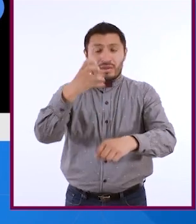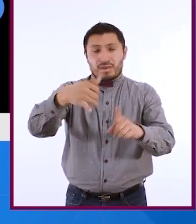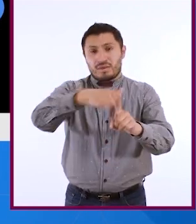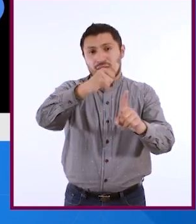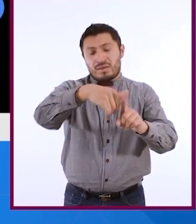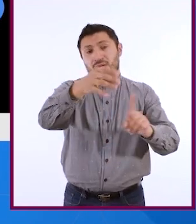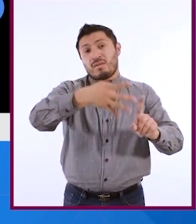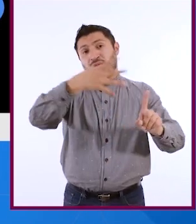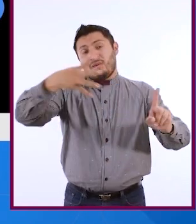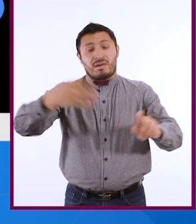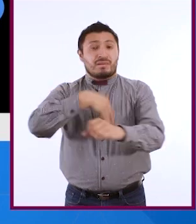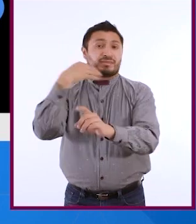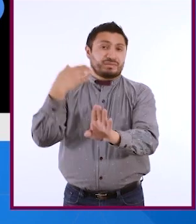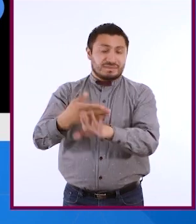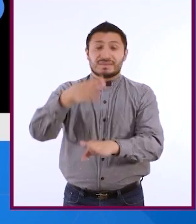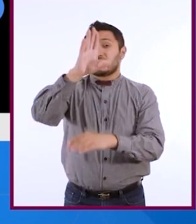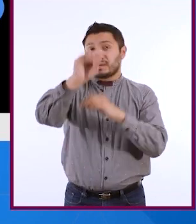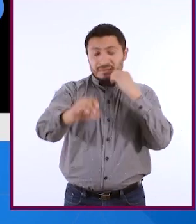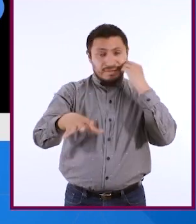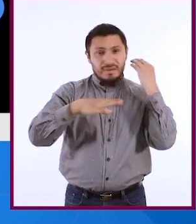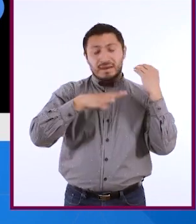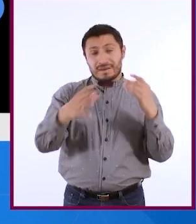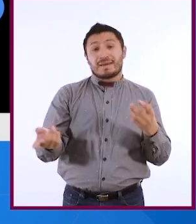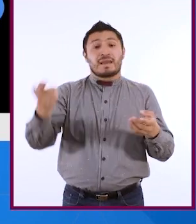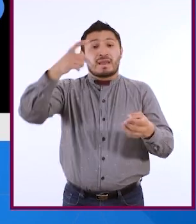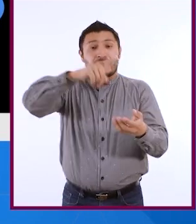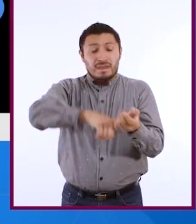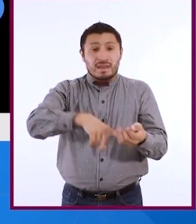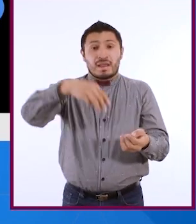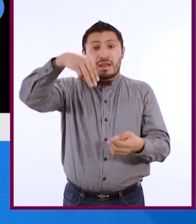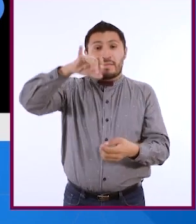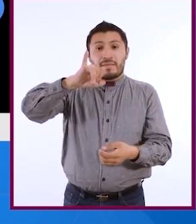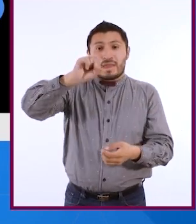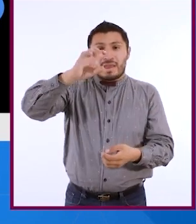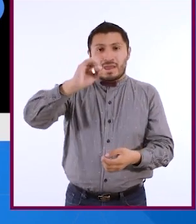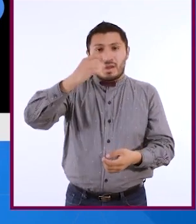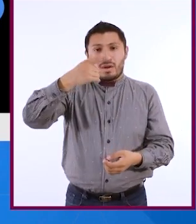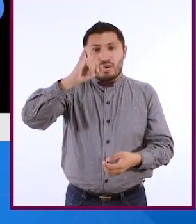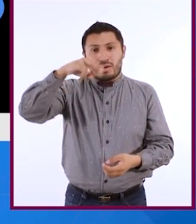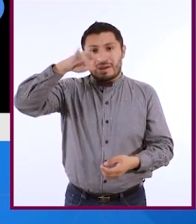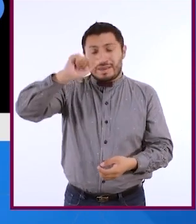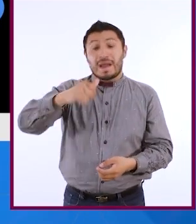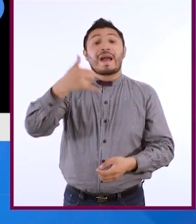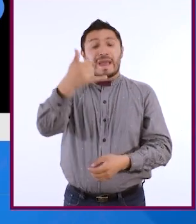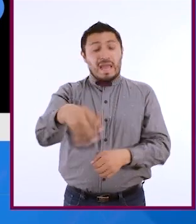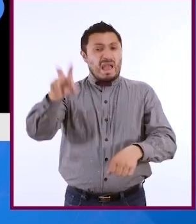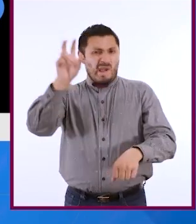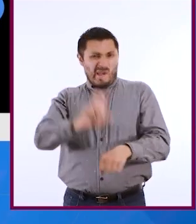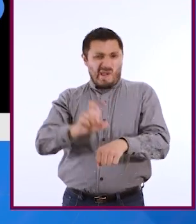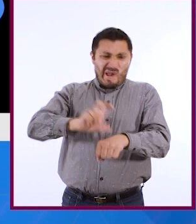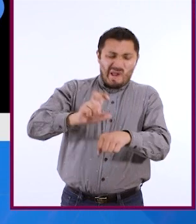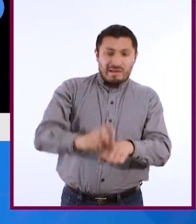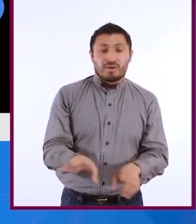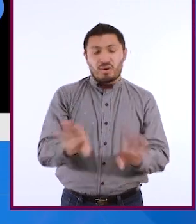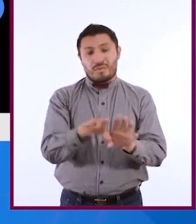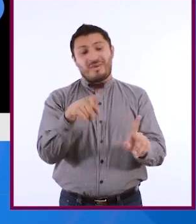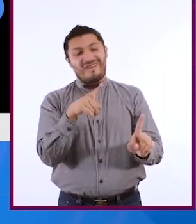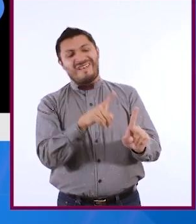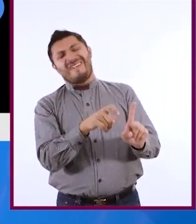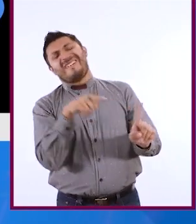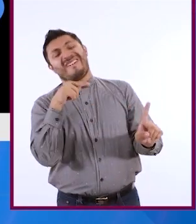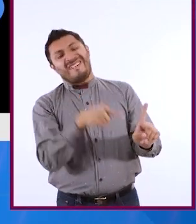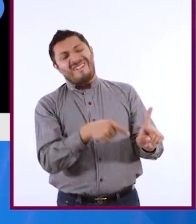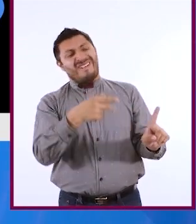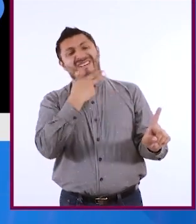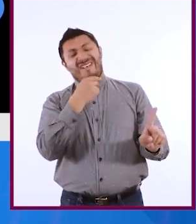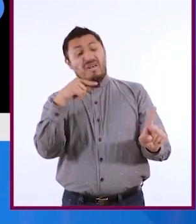bullying homofóbico, que tiene todo que ver con la misoginia y con el machismo también, ¿no? Esta cosa de burlarse de un hombre porque parece